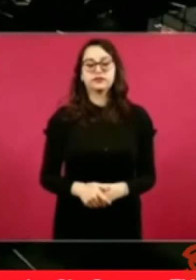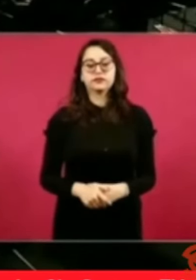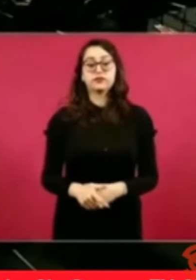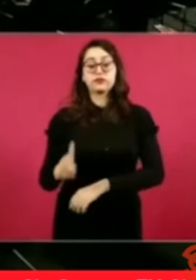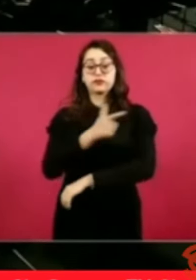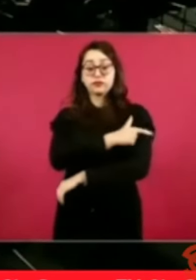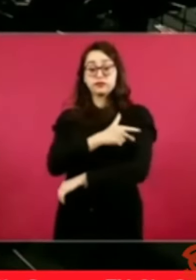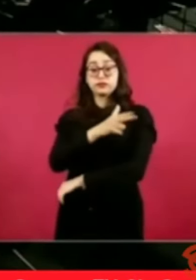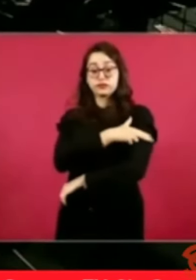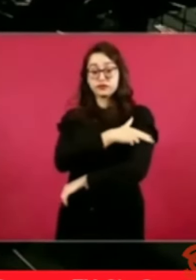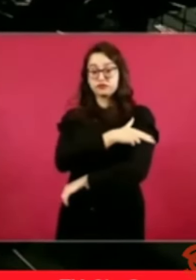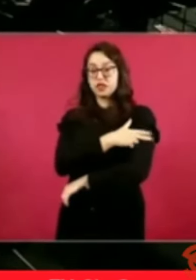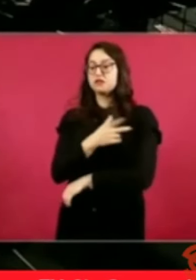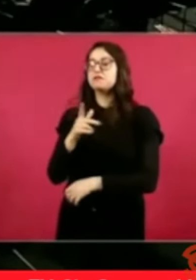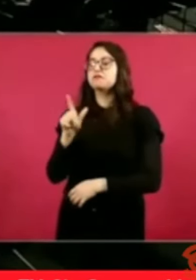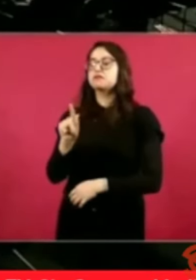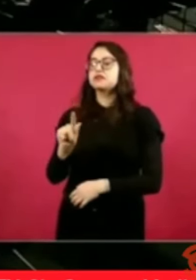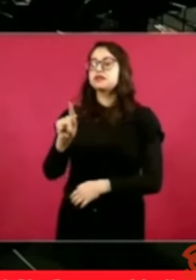La Guardia Nacional,